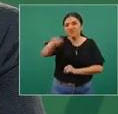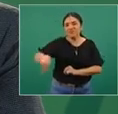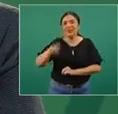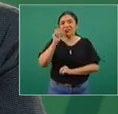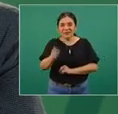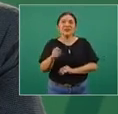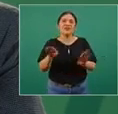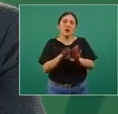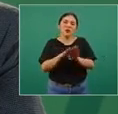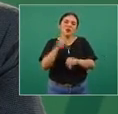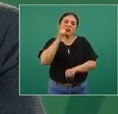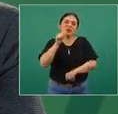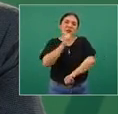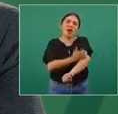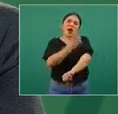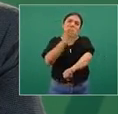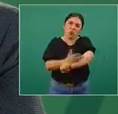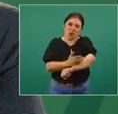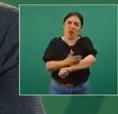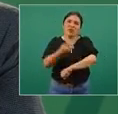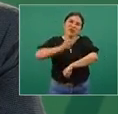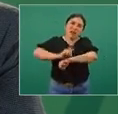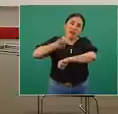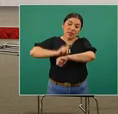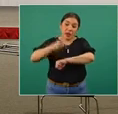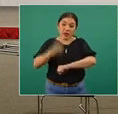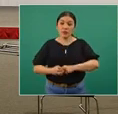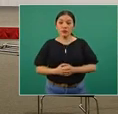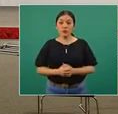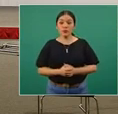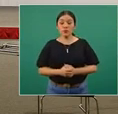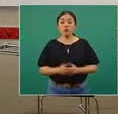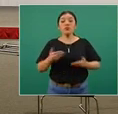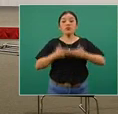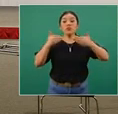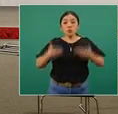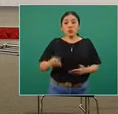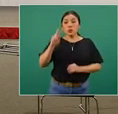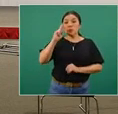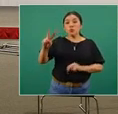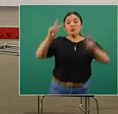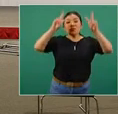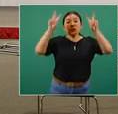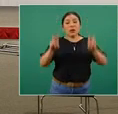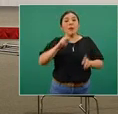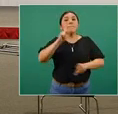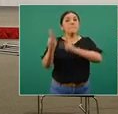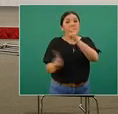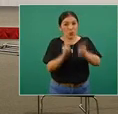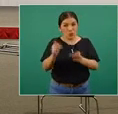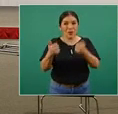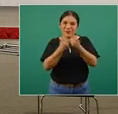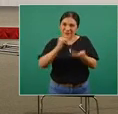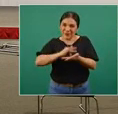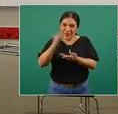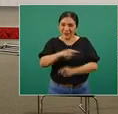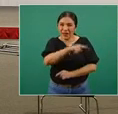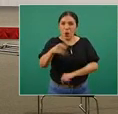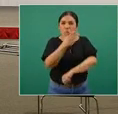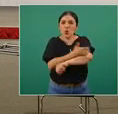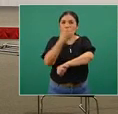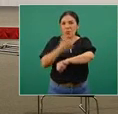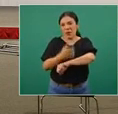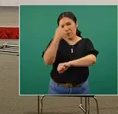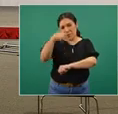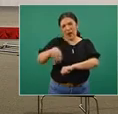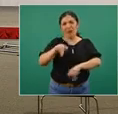nos hacen el acompañamiento día a día. Ahora pasaremos al tema de las preguntas. Agradecemos a nuestros compañeros